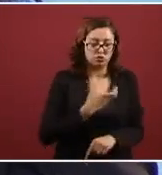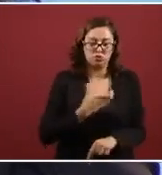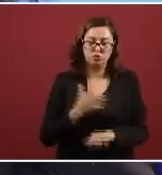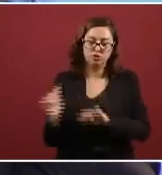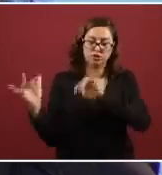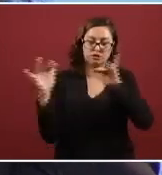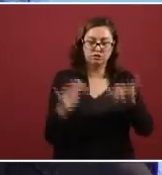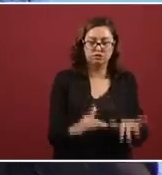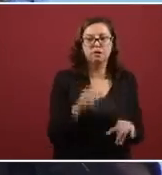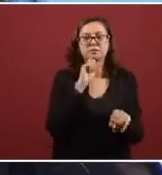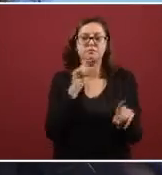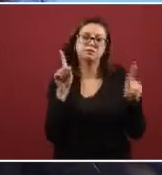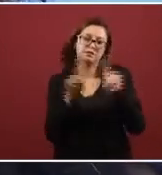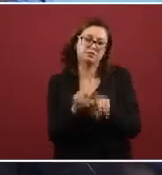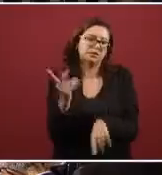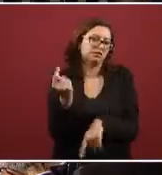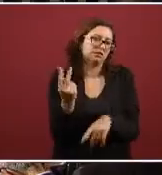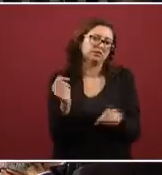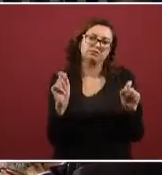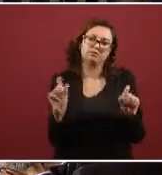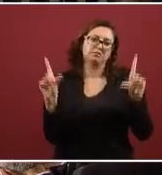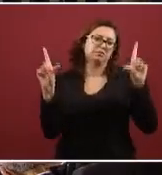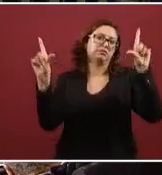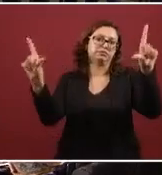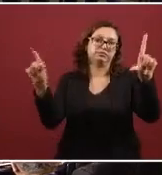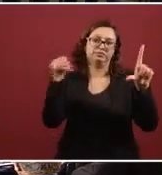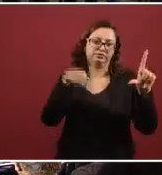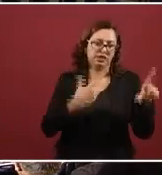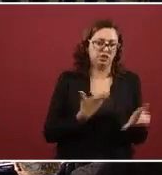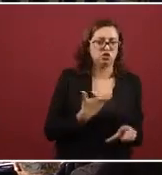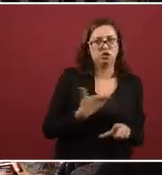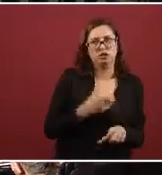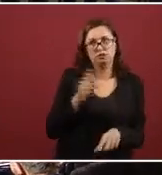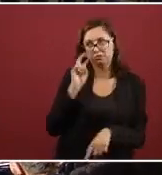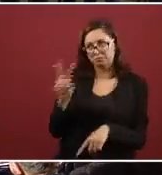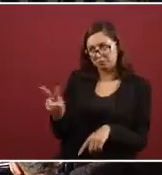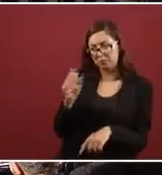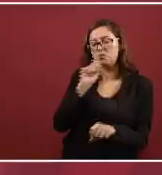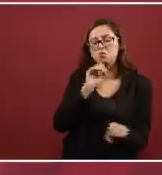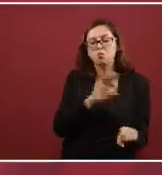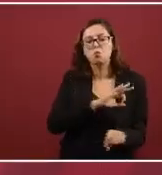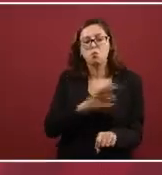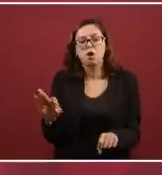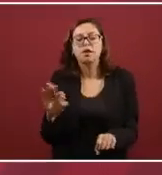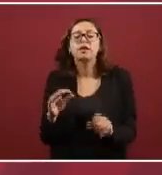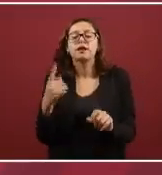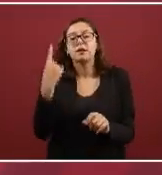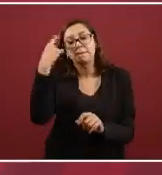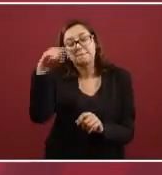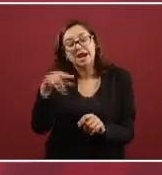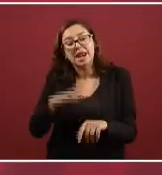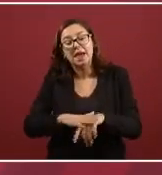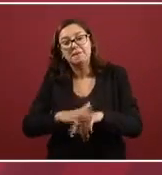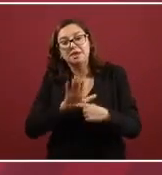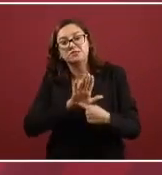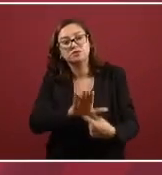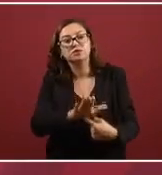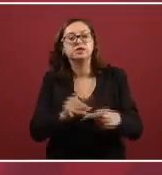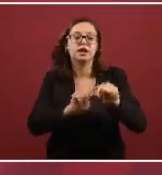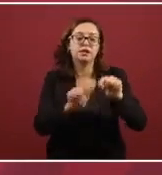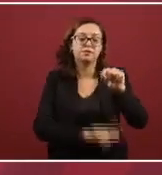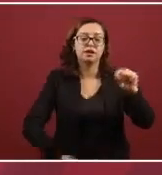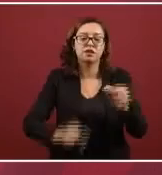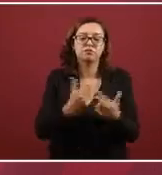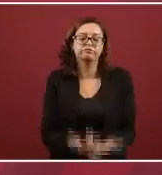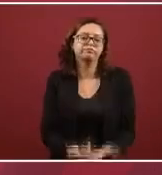la transmisión de lo que sucede en este espacio, donde las culturas de México y la mayor riqueza que tenemos, la